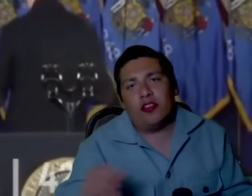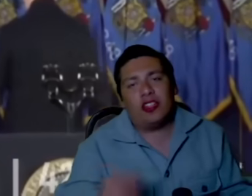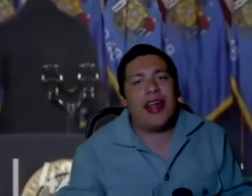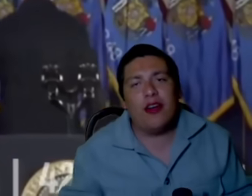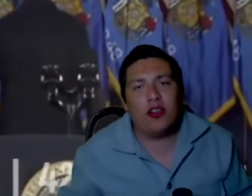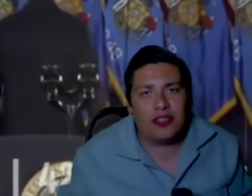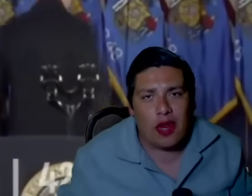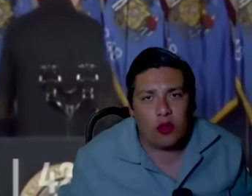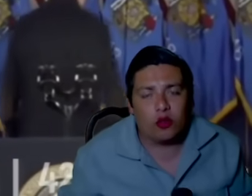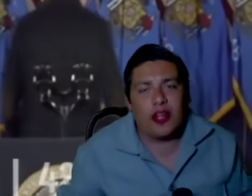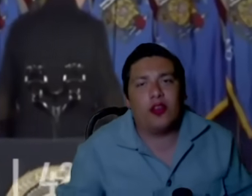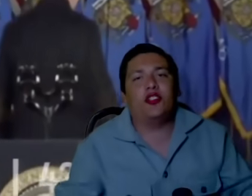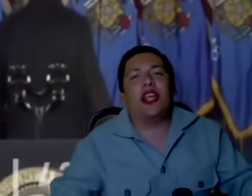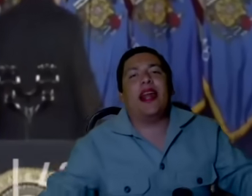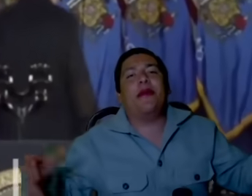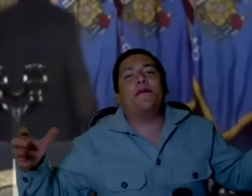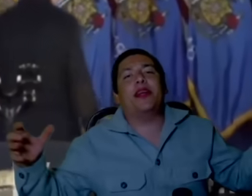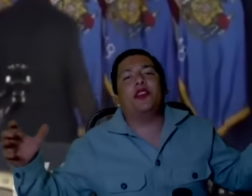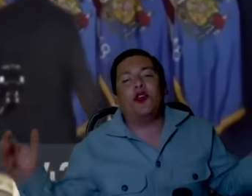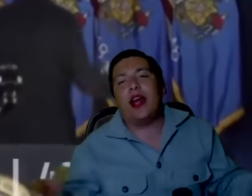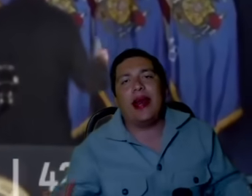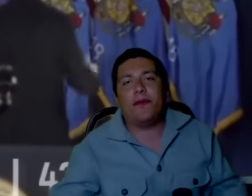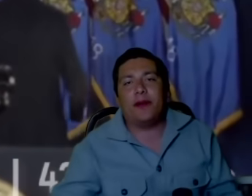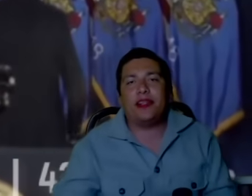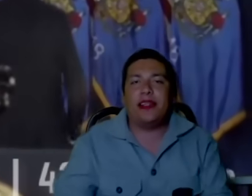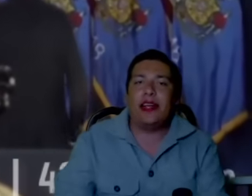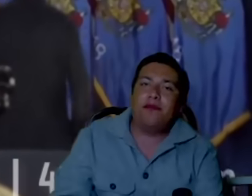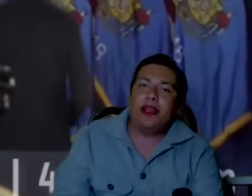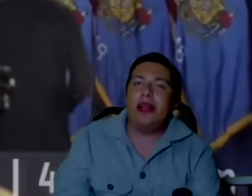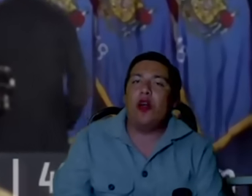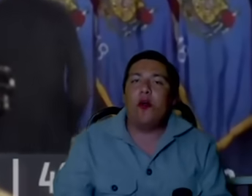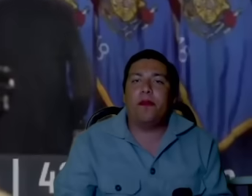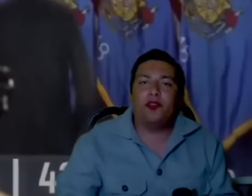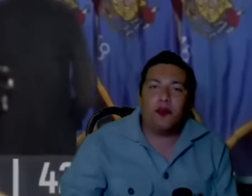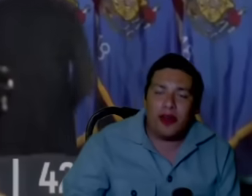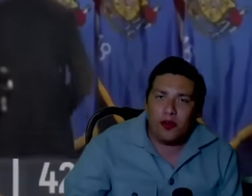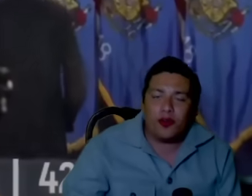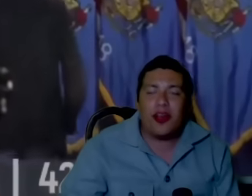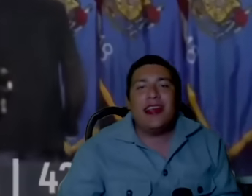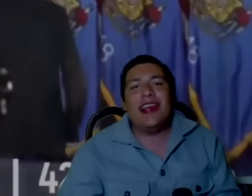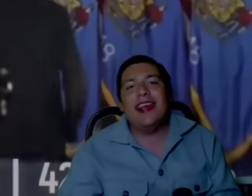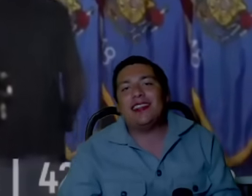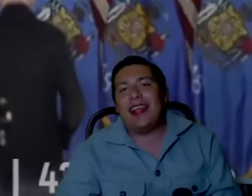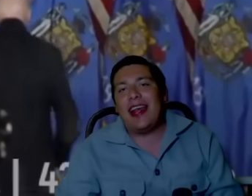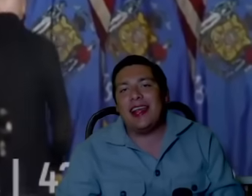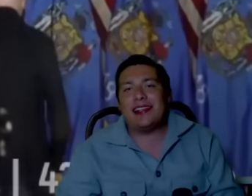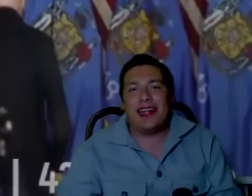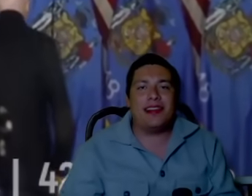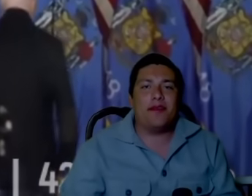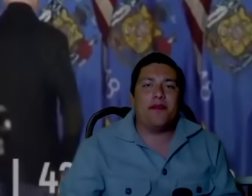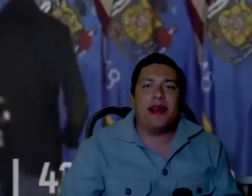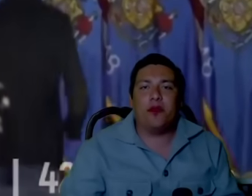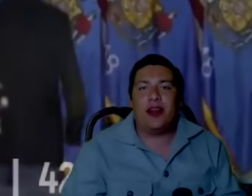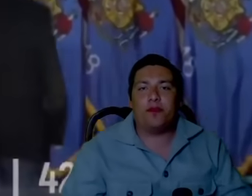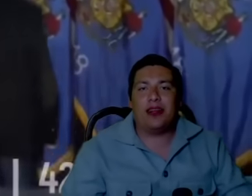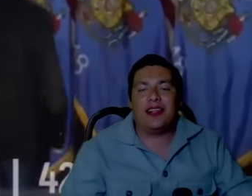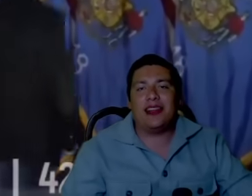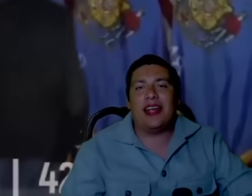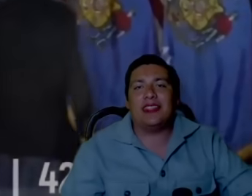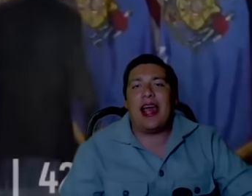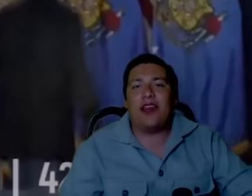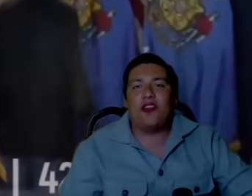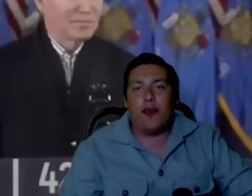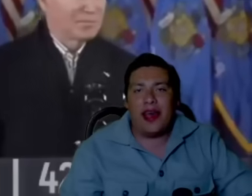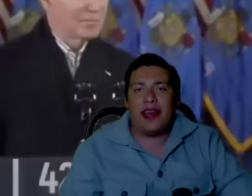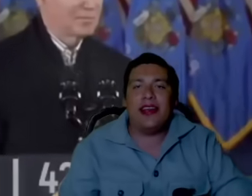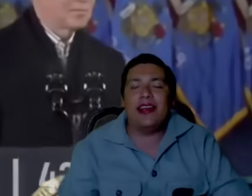desesperados en los Estados Unidos quieren presionar al presidente López Obrador y es que ya le están temblando las